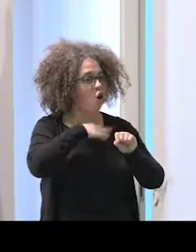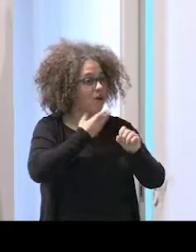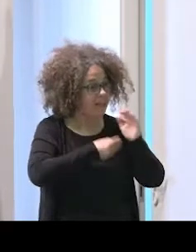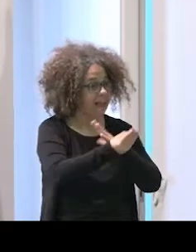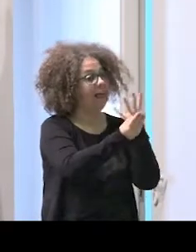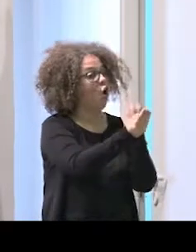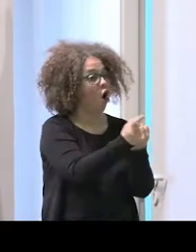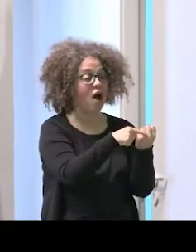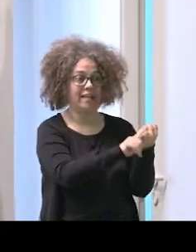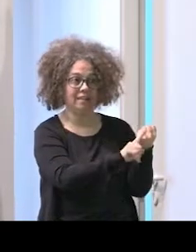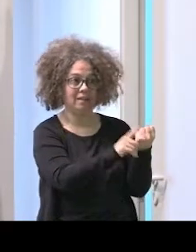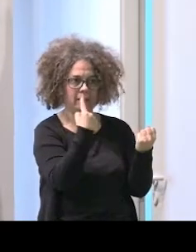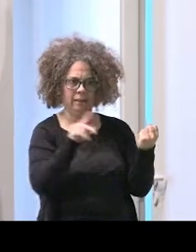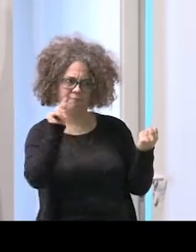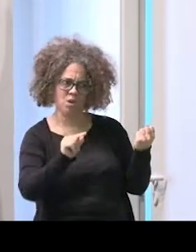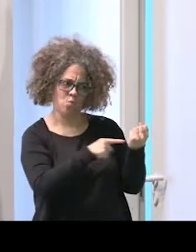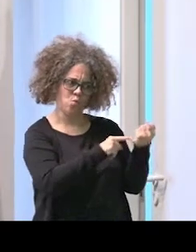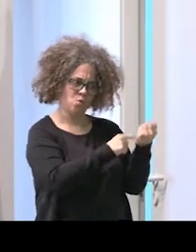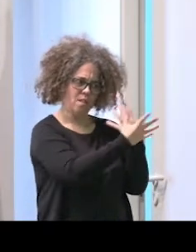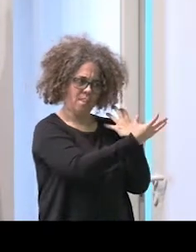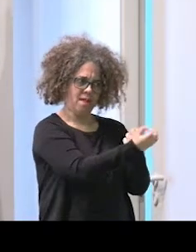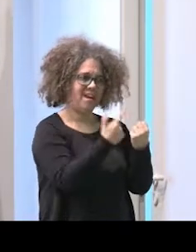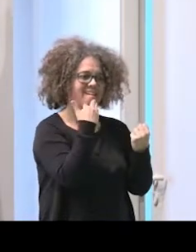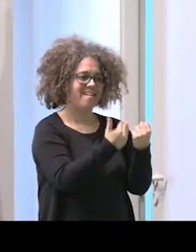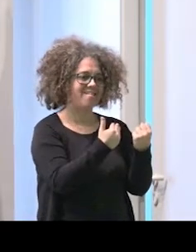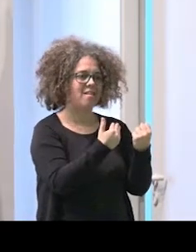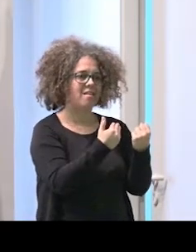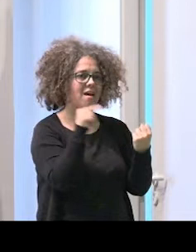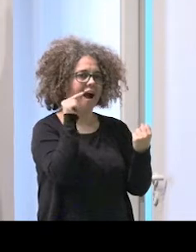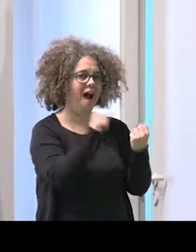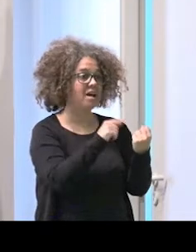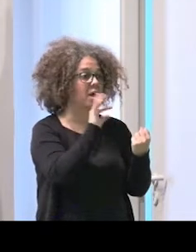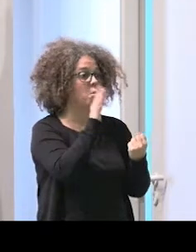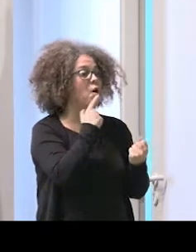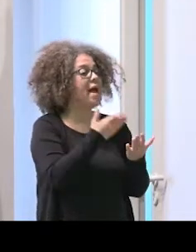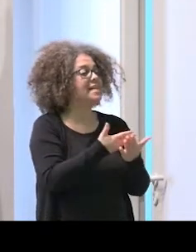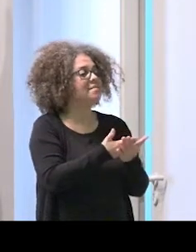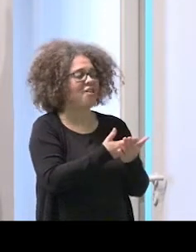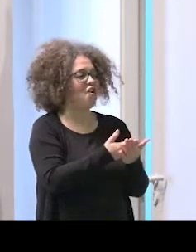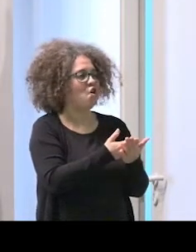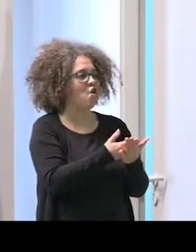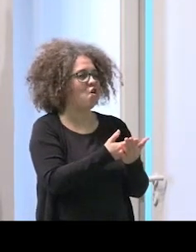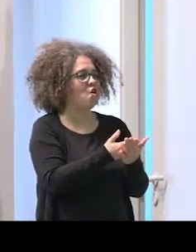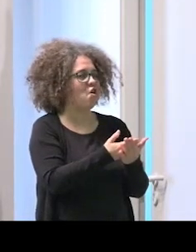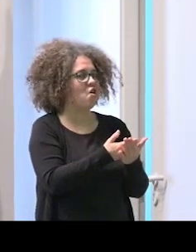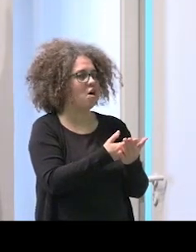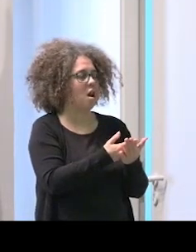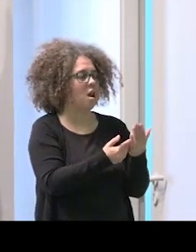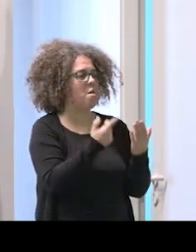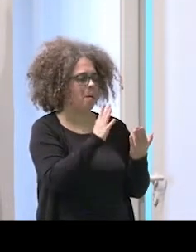congénita fueron identificados gracias exclusivamente a que fallaron el cribado auditivo. Si no, no los hubieras